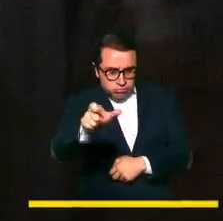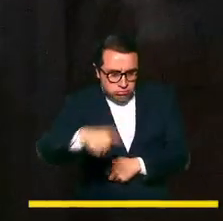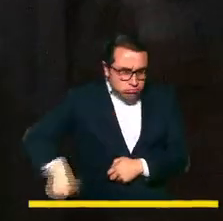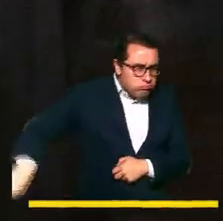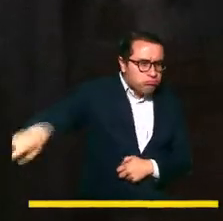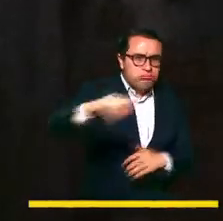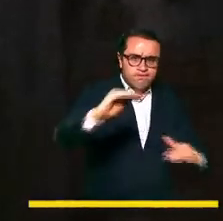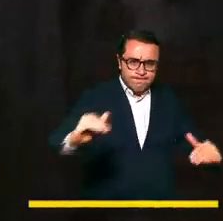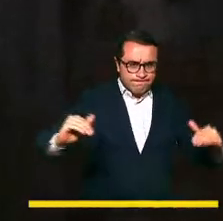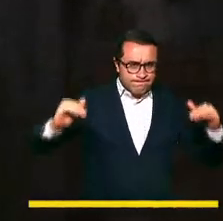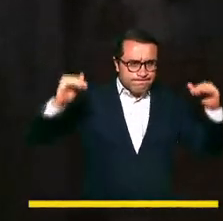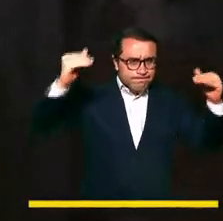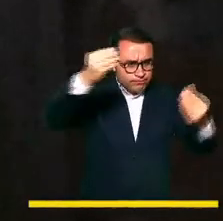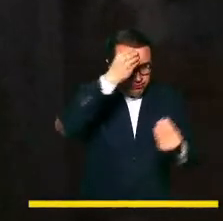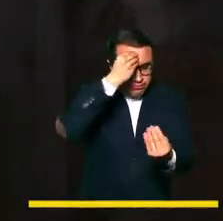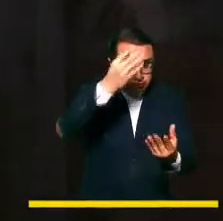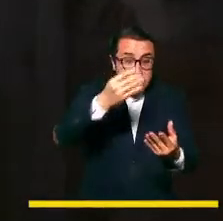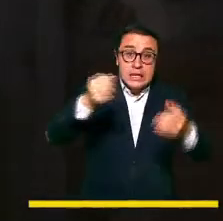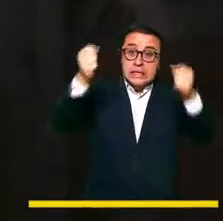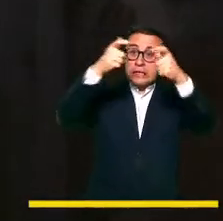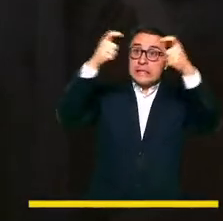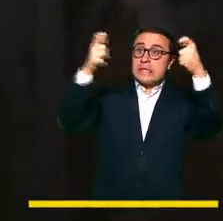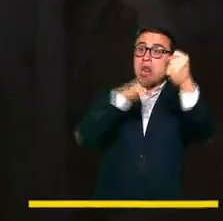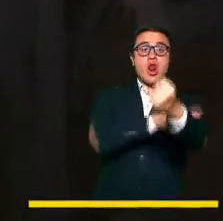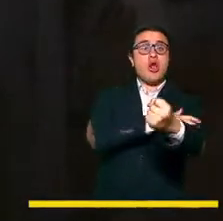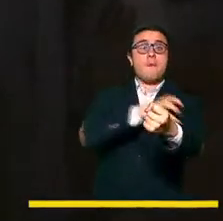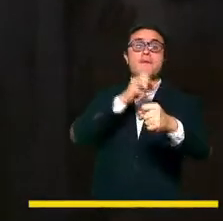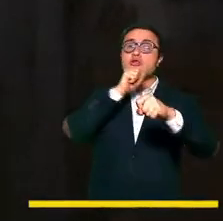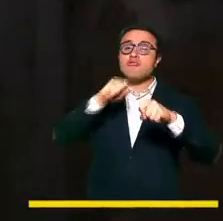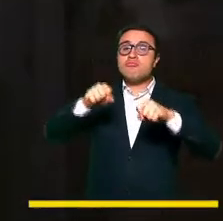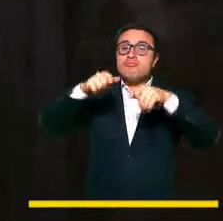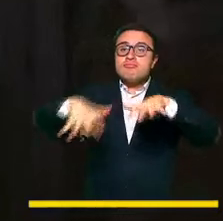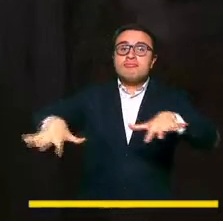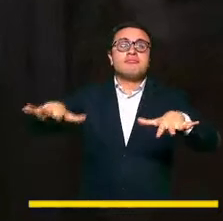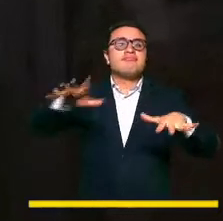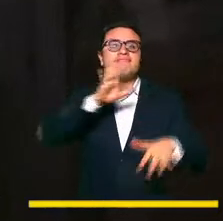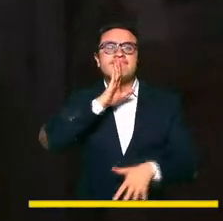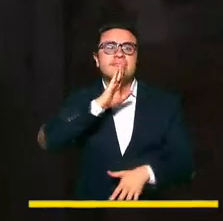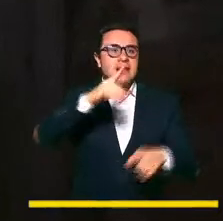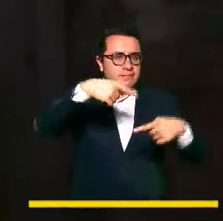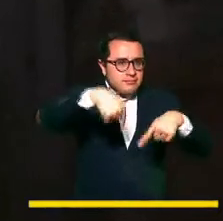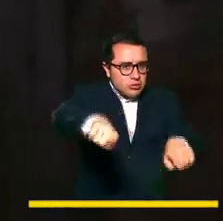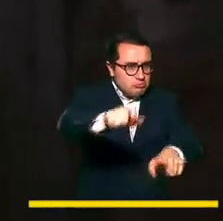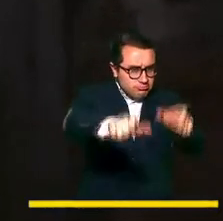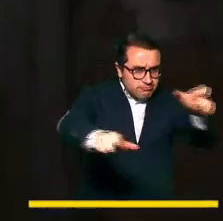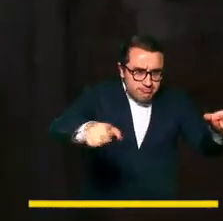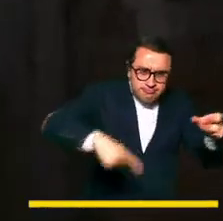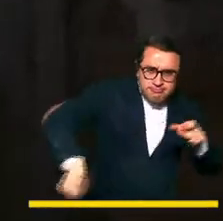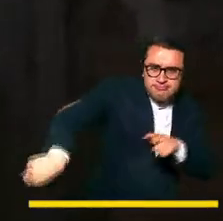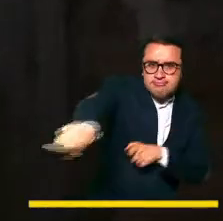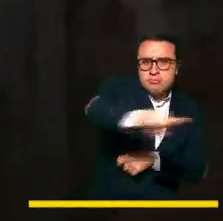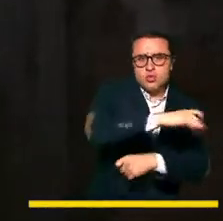soberano, no hay poder público que no se derive de la soberanía popular.